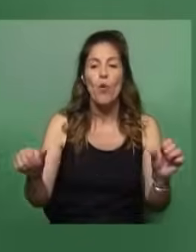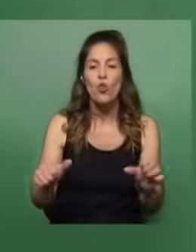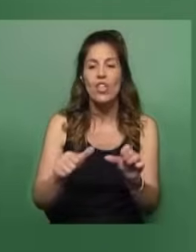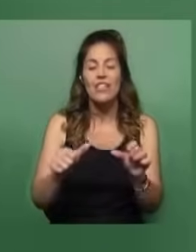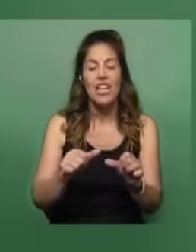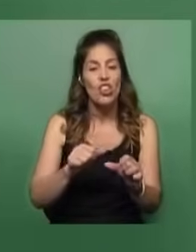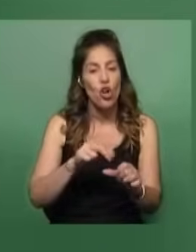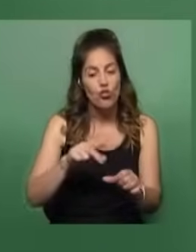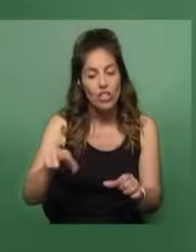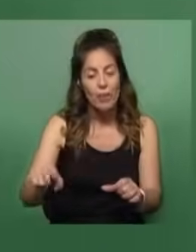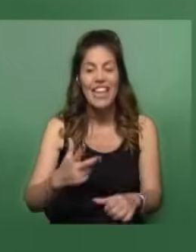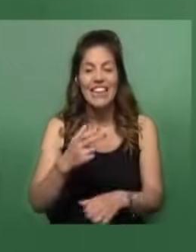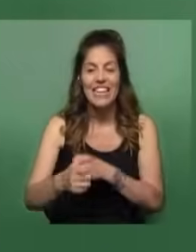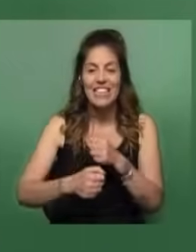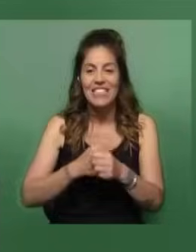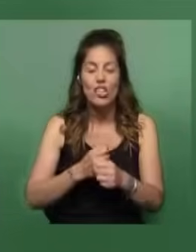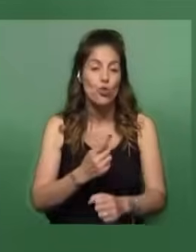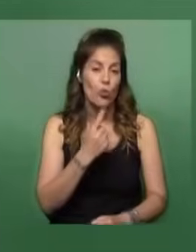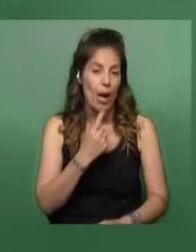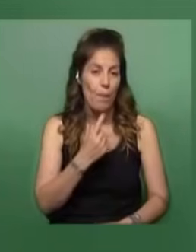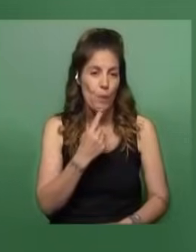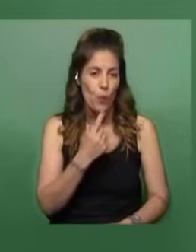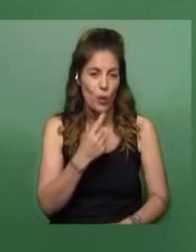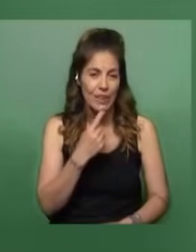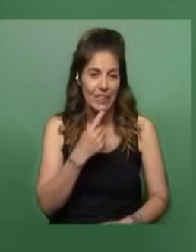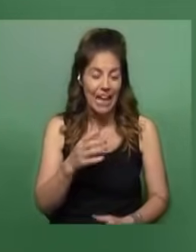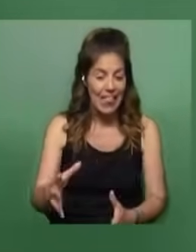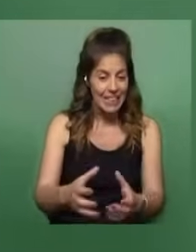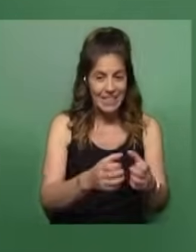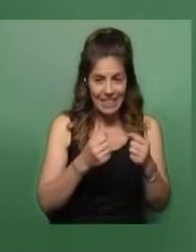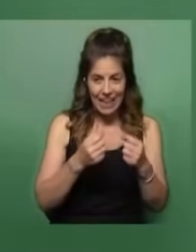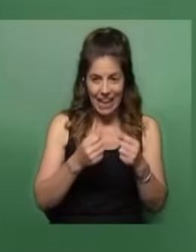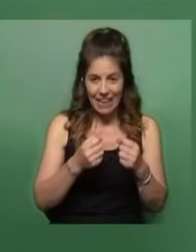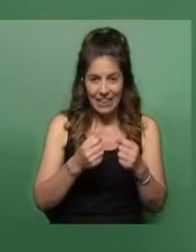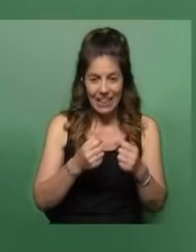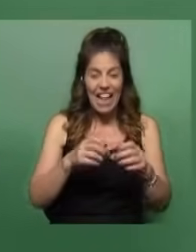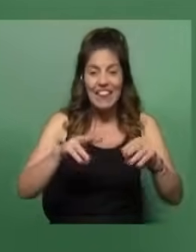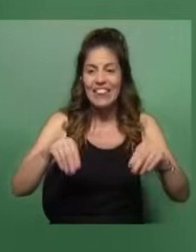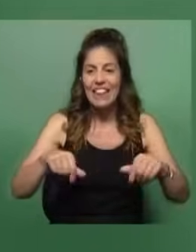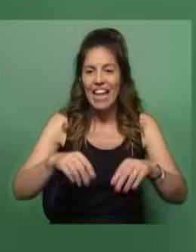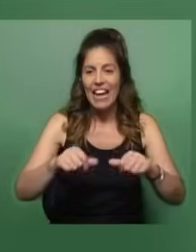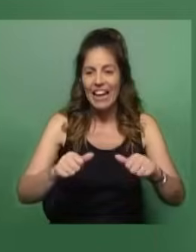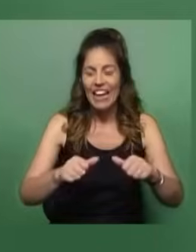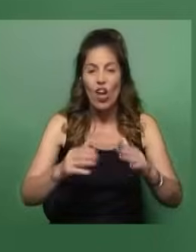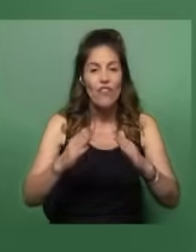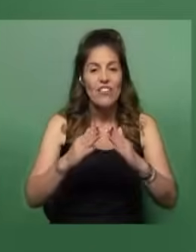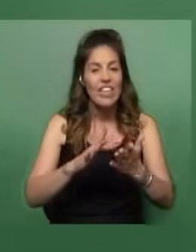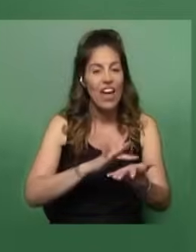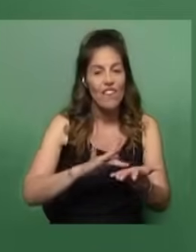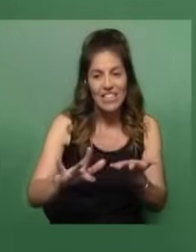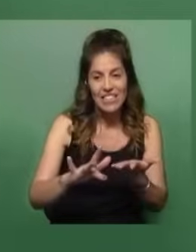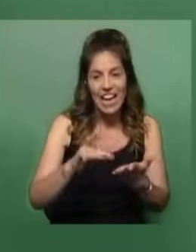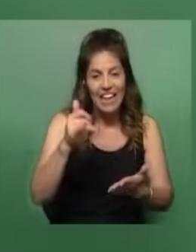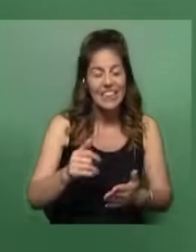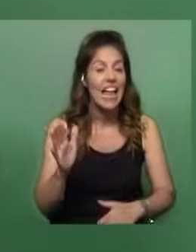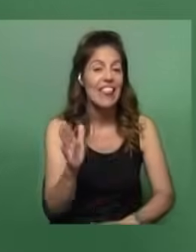sistemática des hace 3 años una intensa política de expropiar aquellos terrenos baldíos o viviendas vacías que tienen